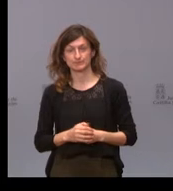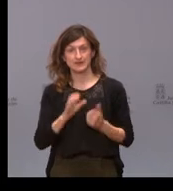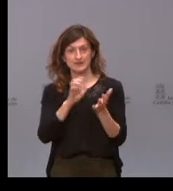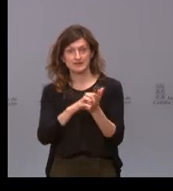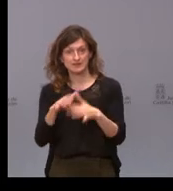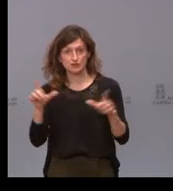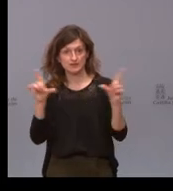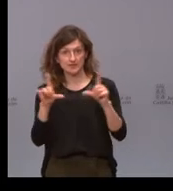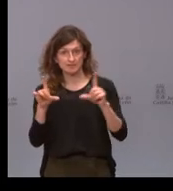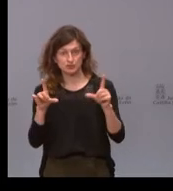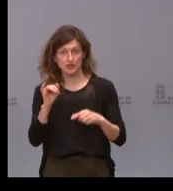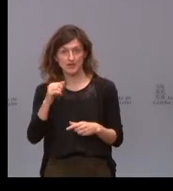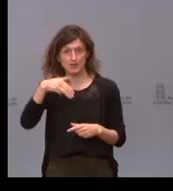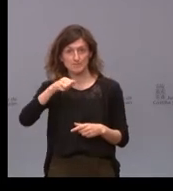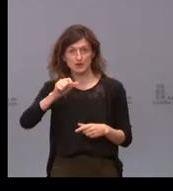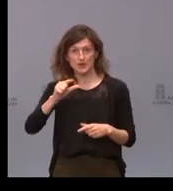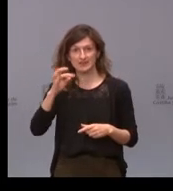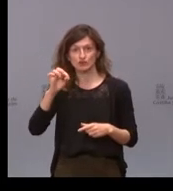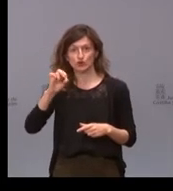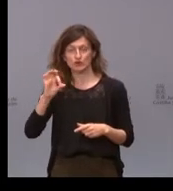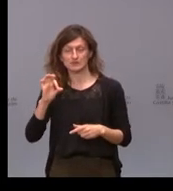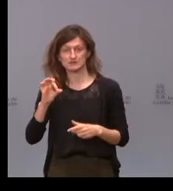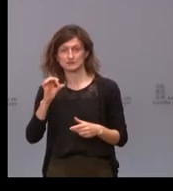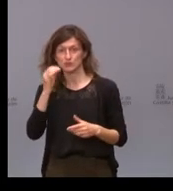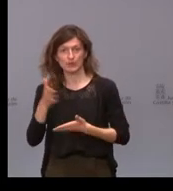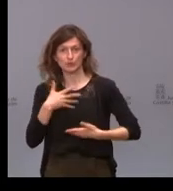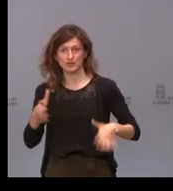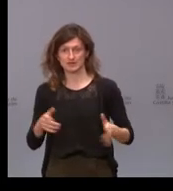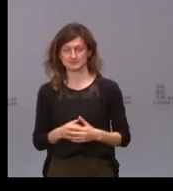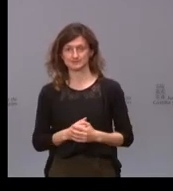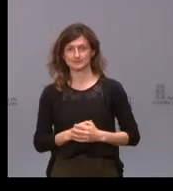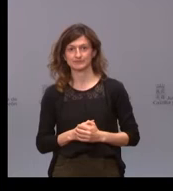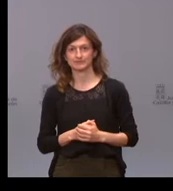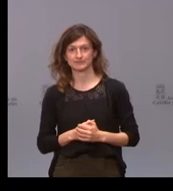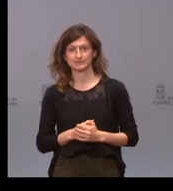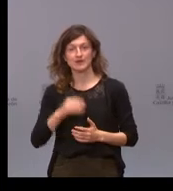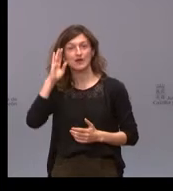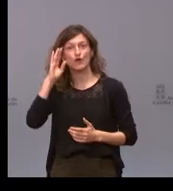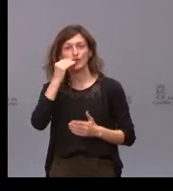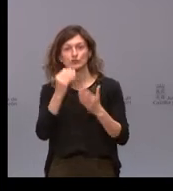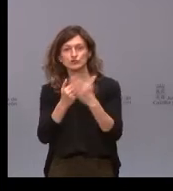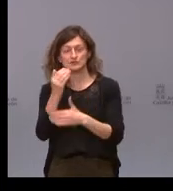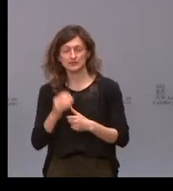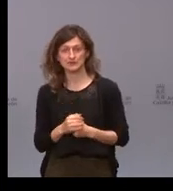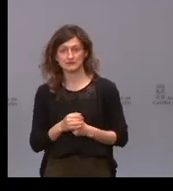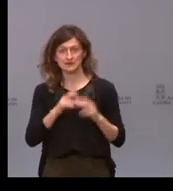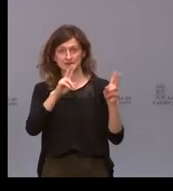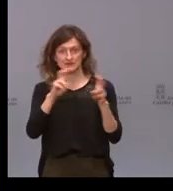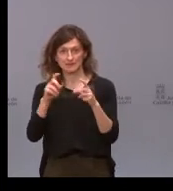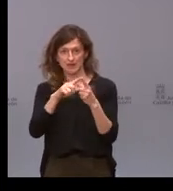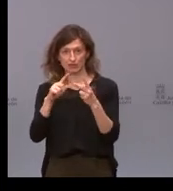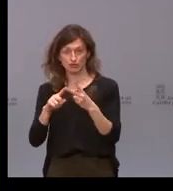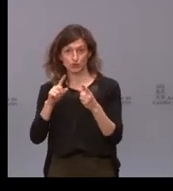león televisión tenemos a manuel torres manuel cuando quieras hola buenos días dos cuestiones una